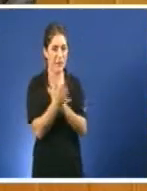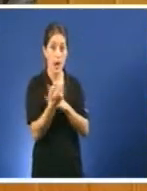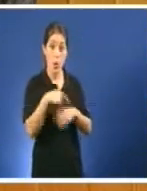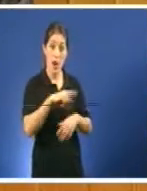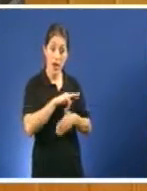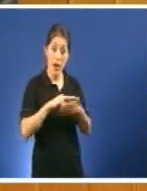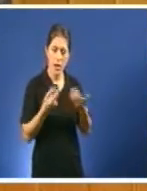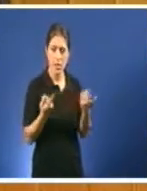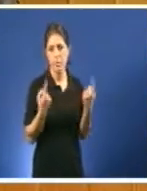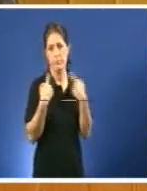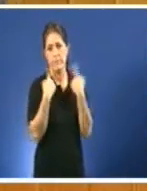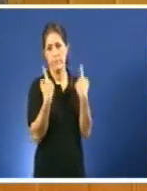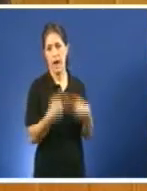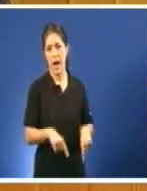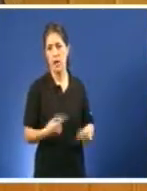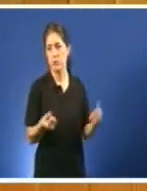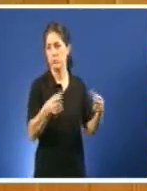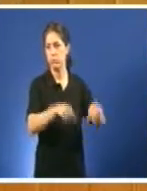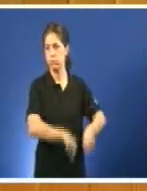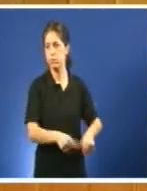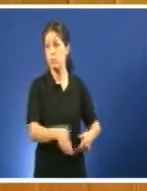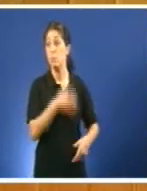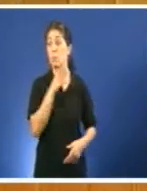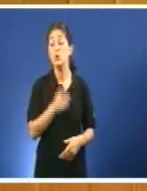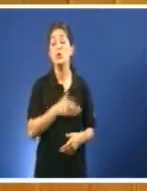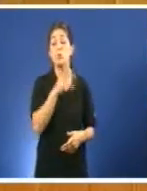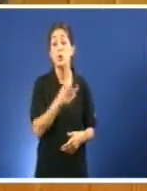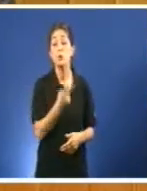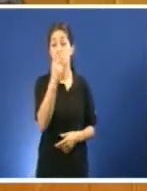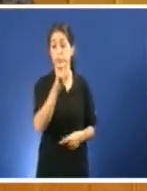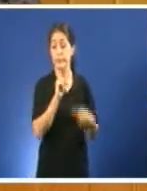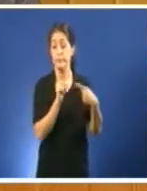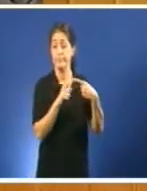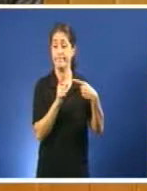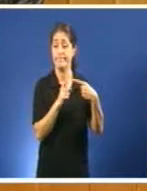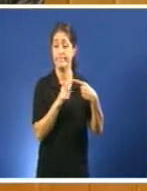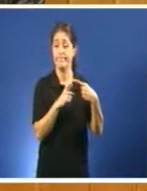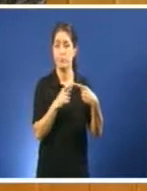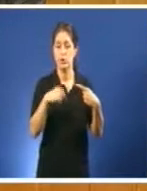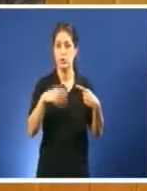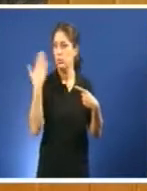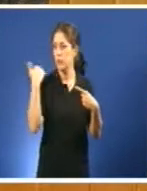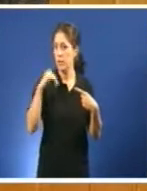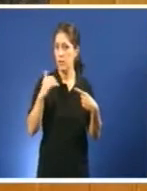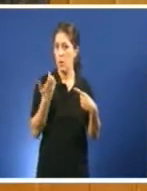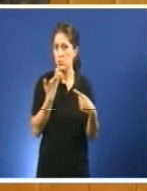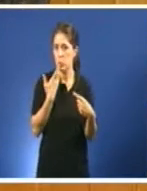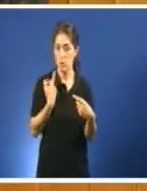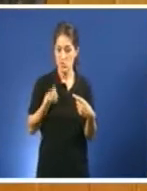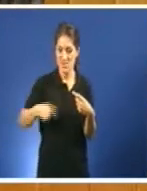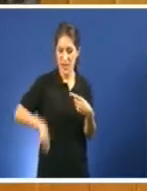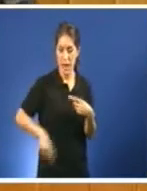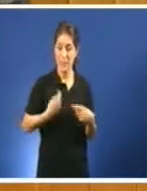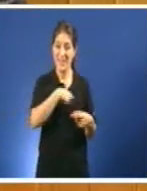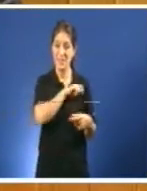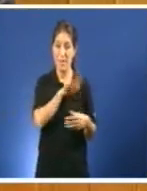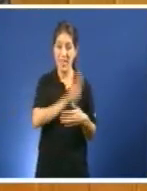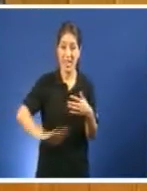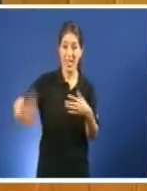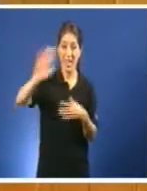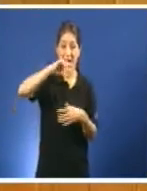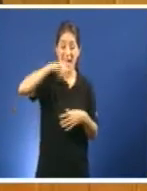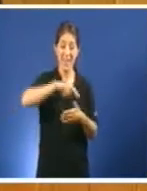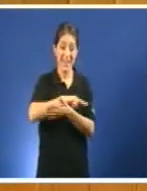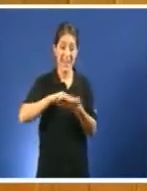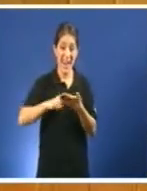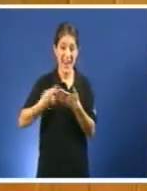Galiza, señora conselleira, por 2 motivos. O primeiro, xa tiñamos os salarios máis baixos e esta